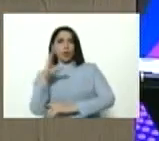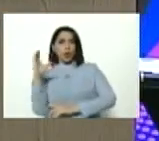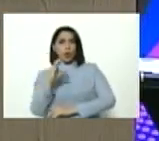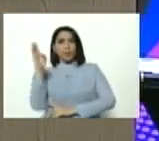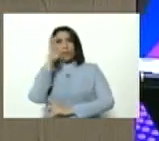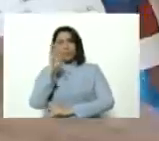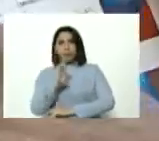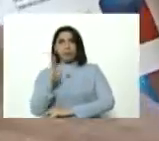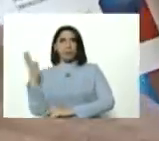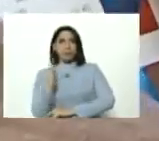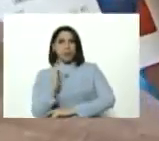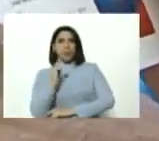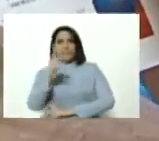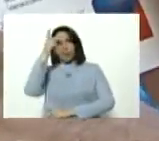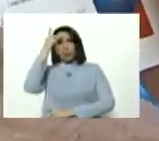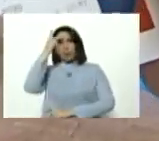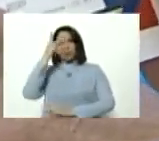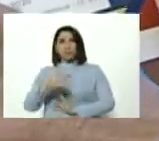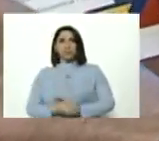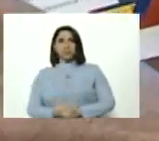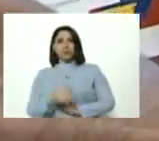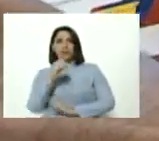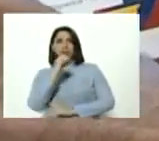Brasil, que vienen de Perú, el